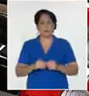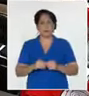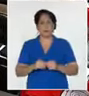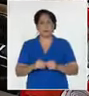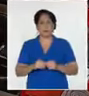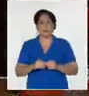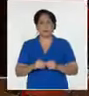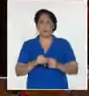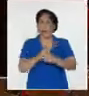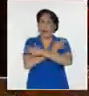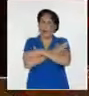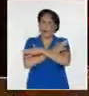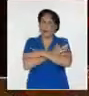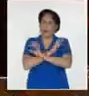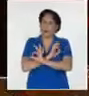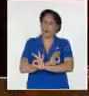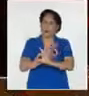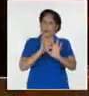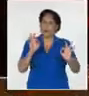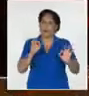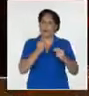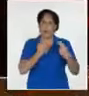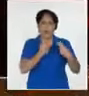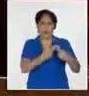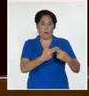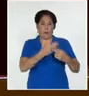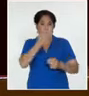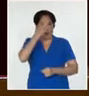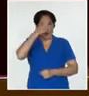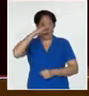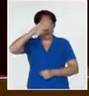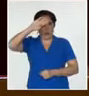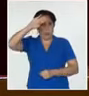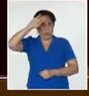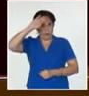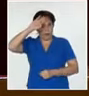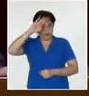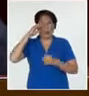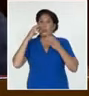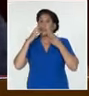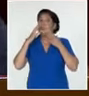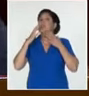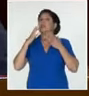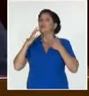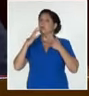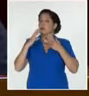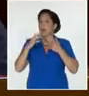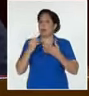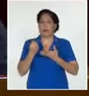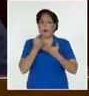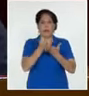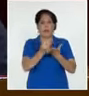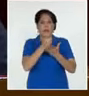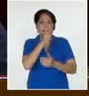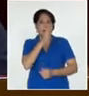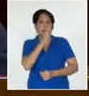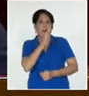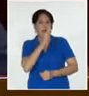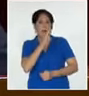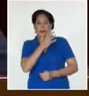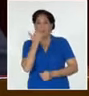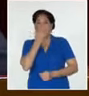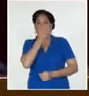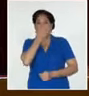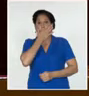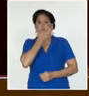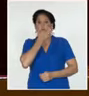Un abrazo especial para el héroe de la República de Cuba que tanto prestigia y aporta a la mayor organización de masas del país y